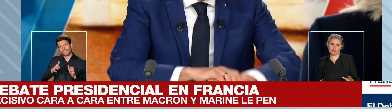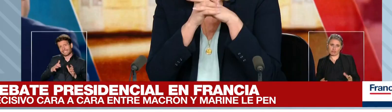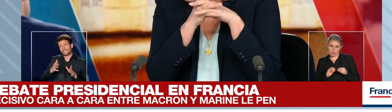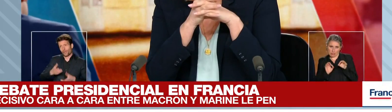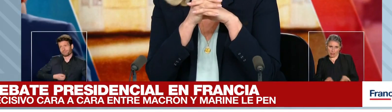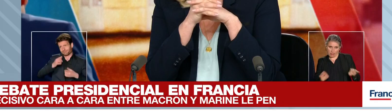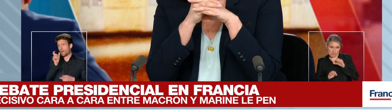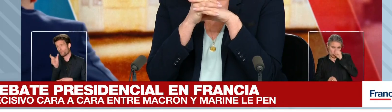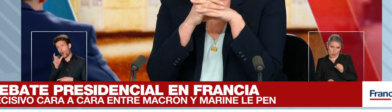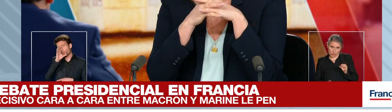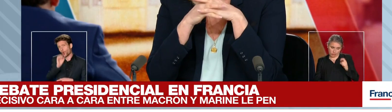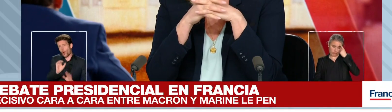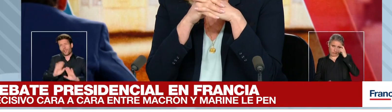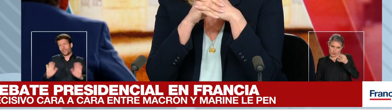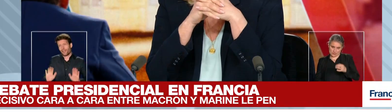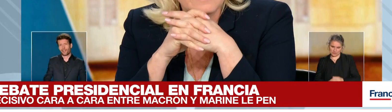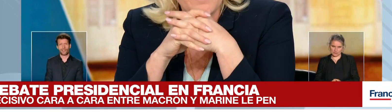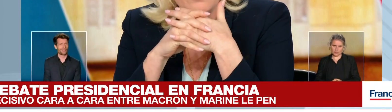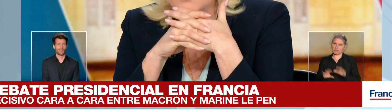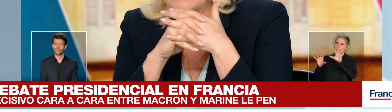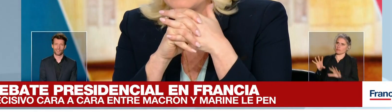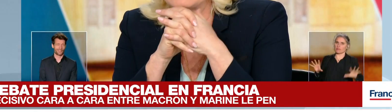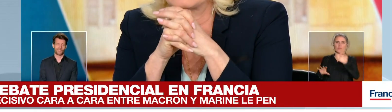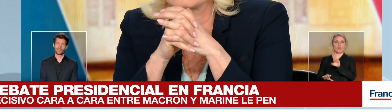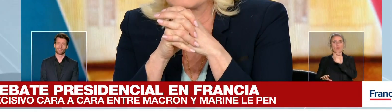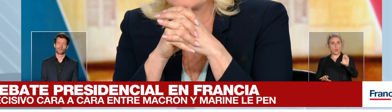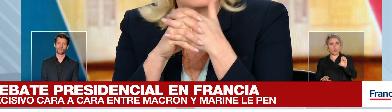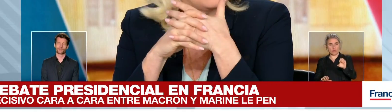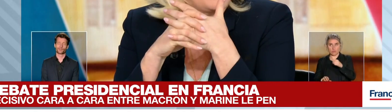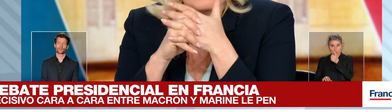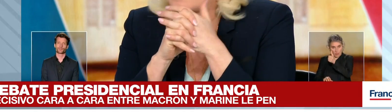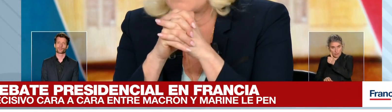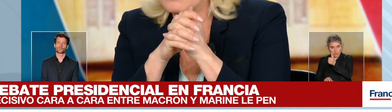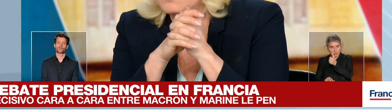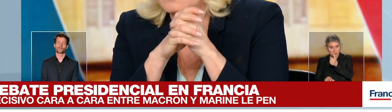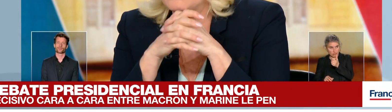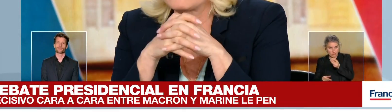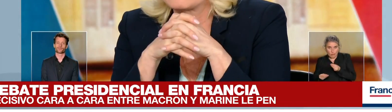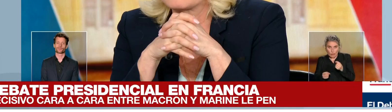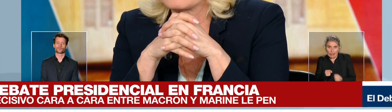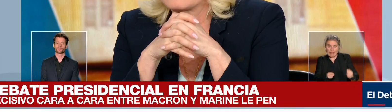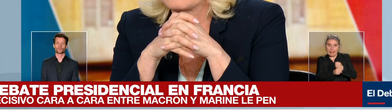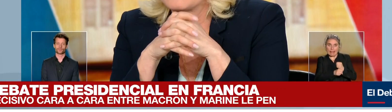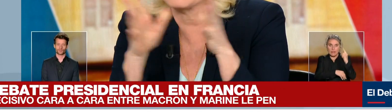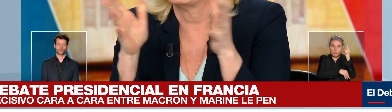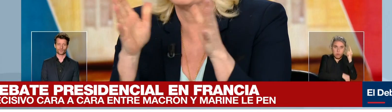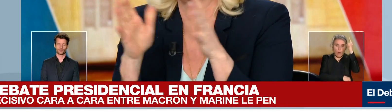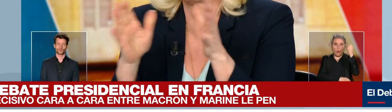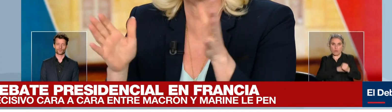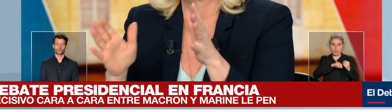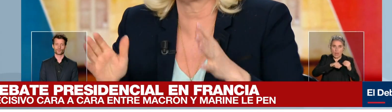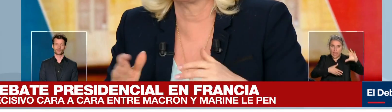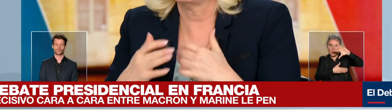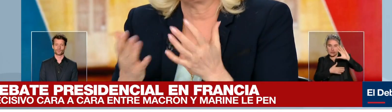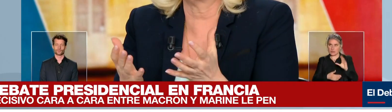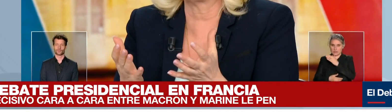no. Sí, no tengo ningún problema en hablar del general de Gaulle. La Unión Europea no fue el origen ni de Ariane ni de